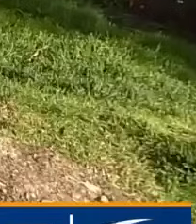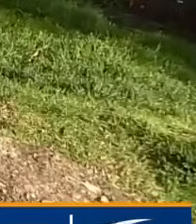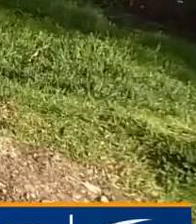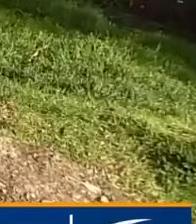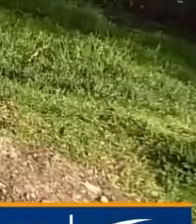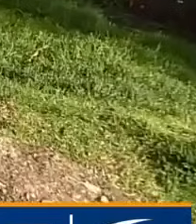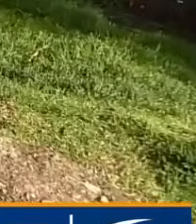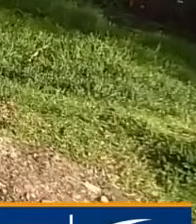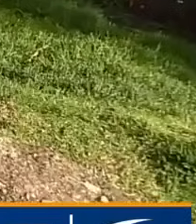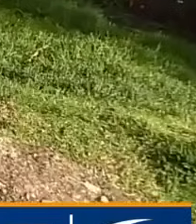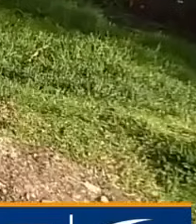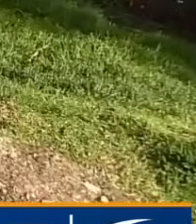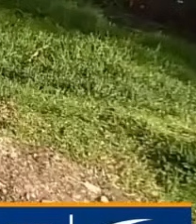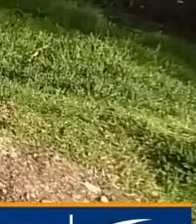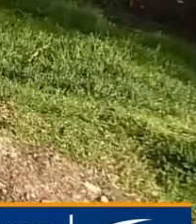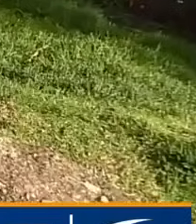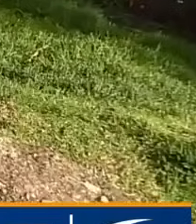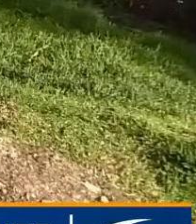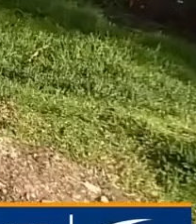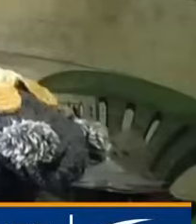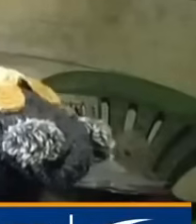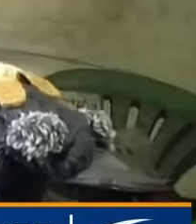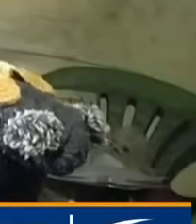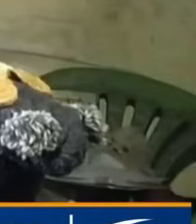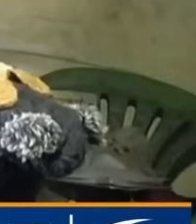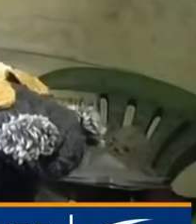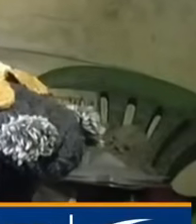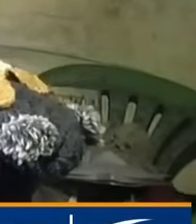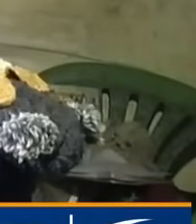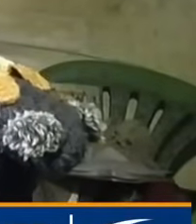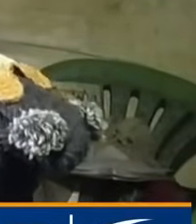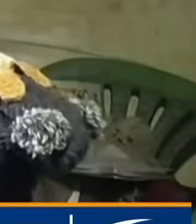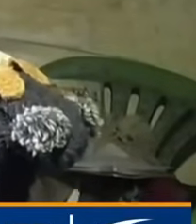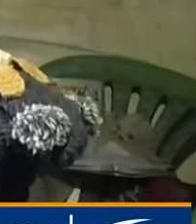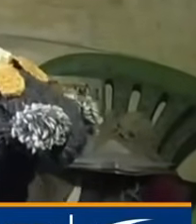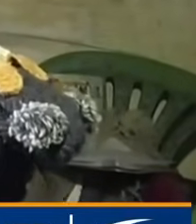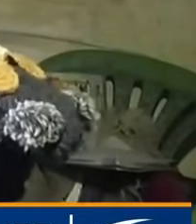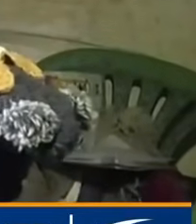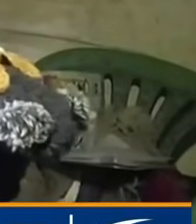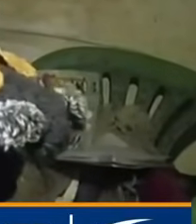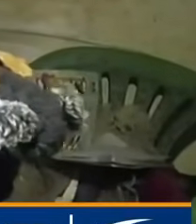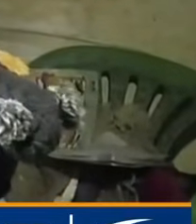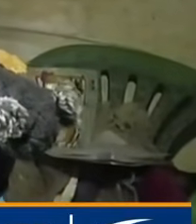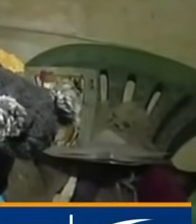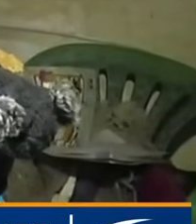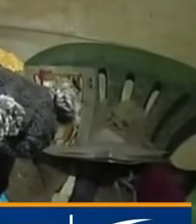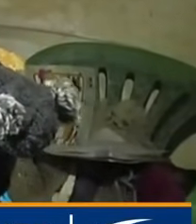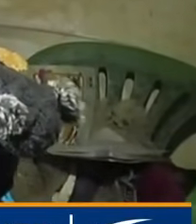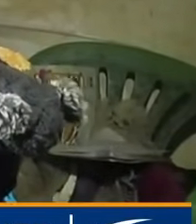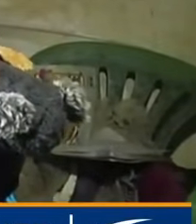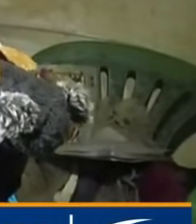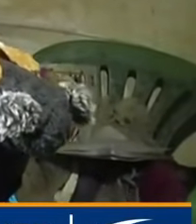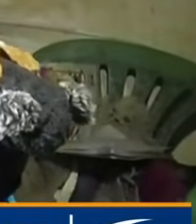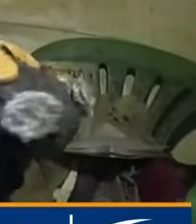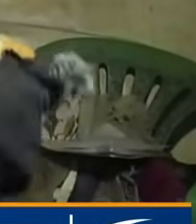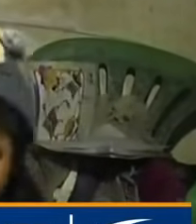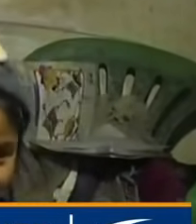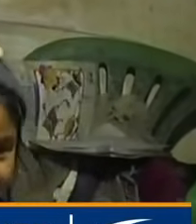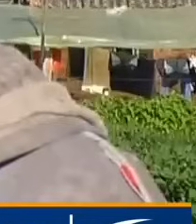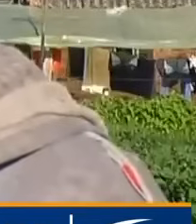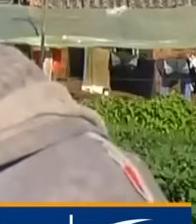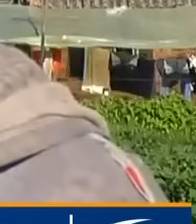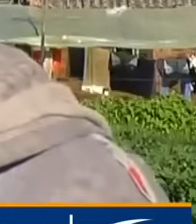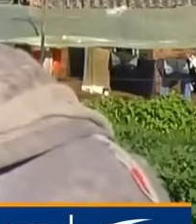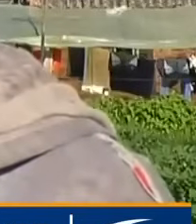hace el desayuno, los arregla para que vayan a estudiar y sin falta los acompaña hasta el colegio. Yo madrugo a